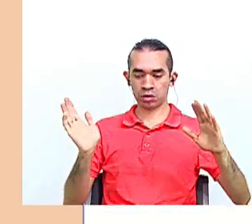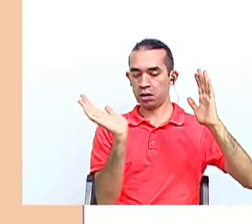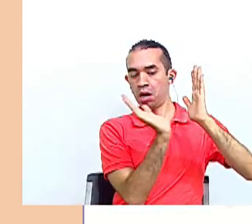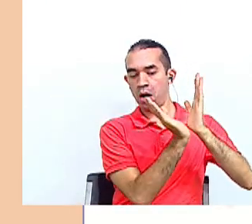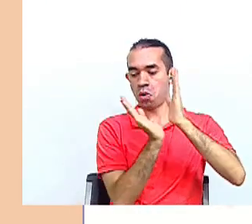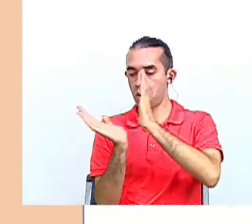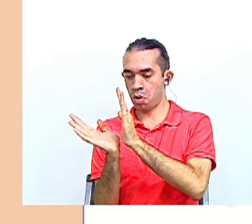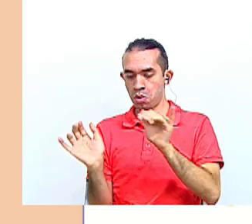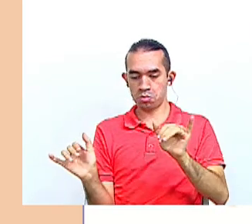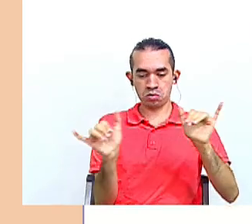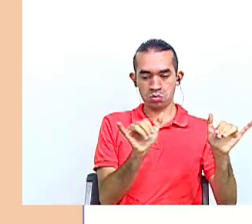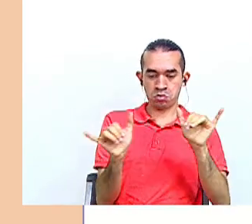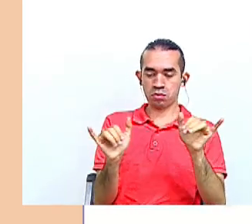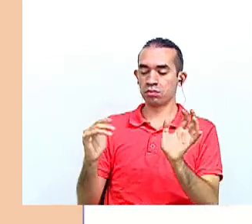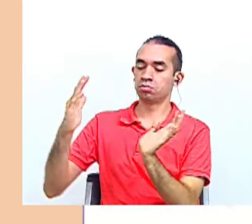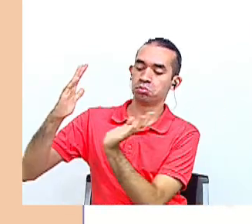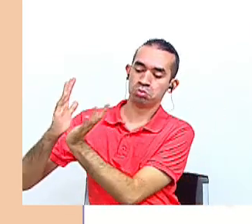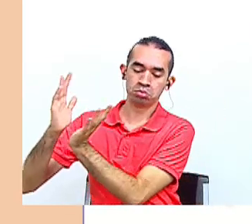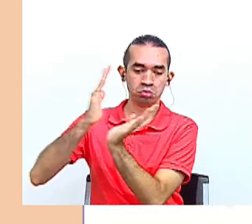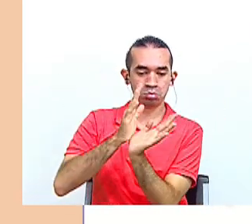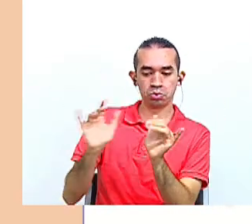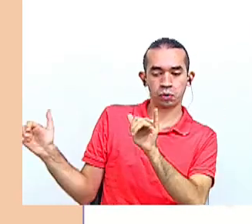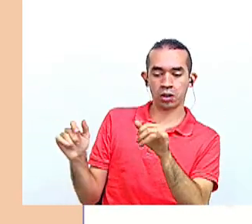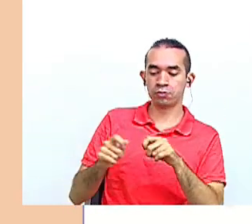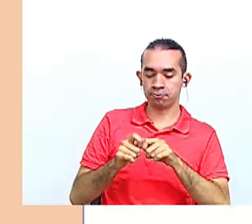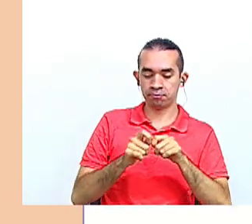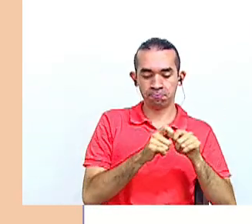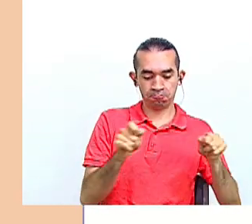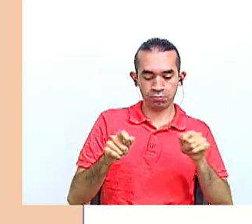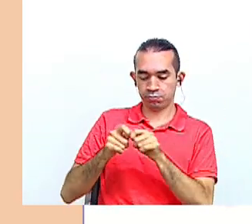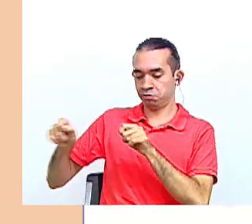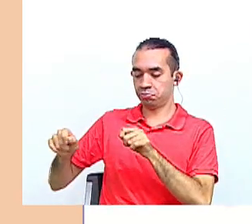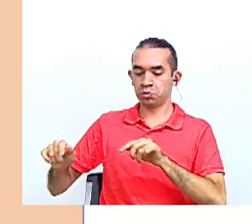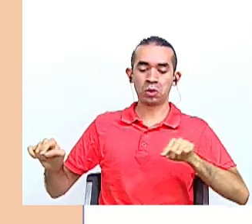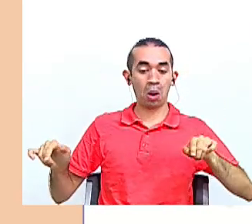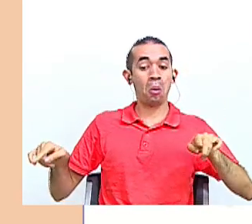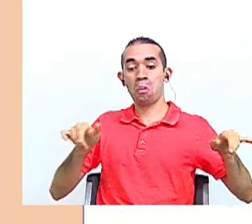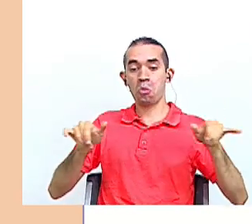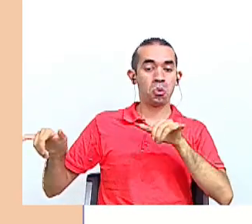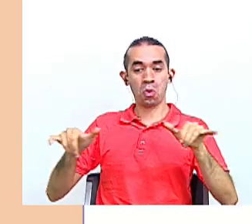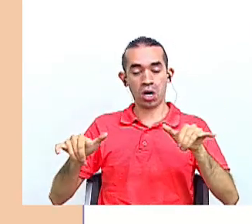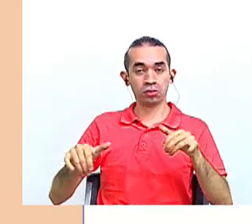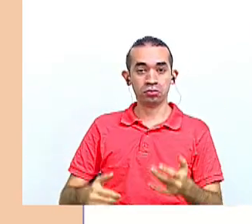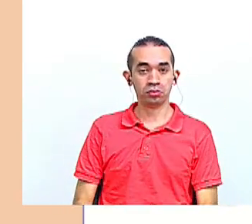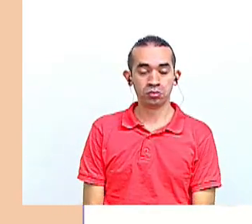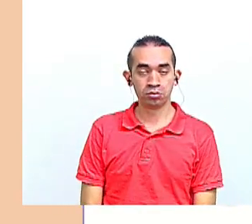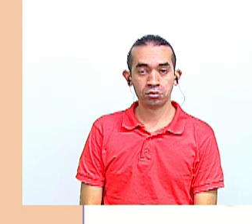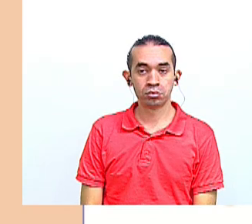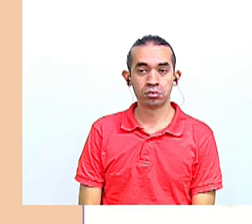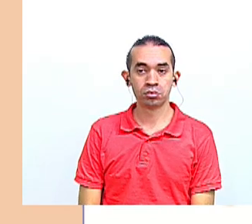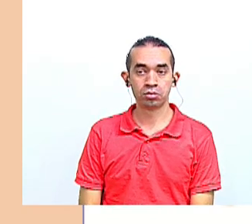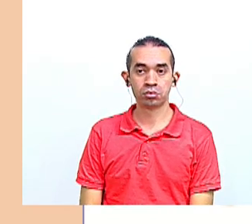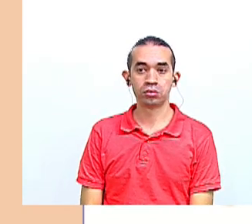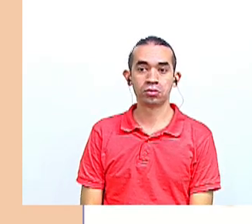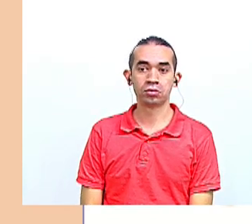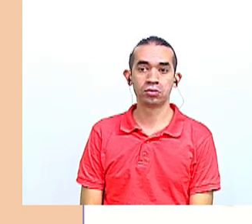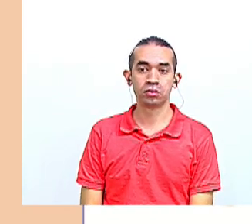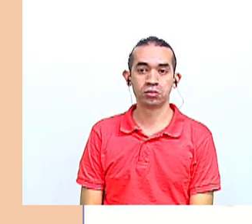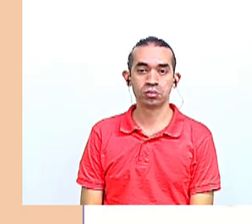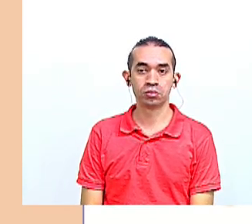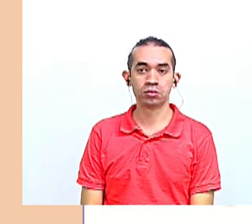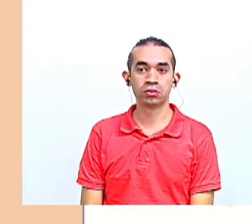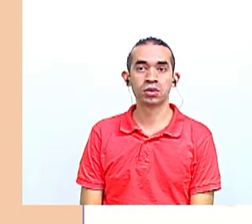lado comprendido de un triángulo son respectivamente congruentes con los dos ángulos y el ángulo comprendido de otro